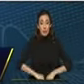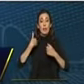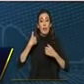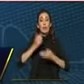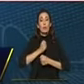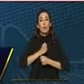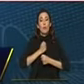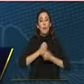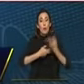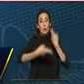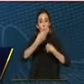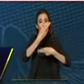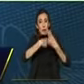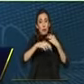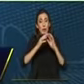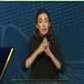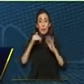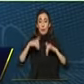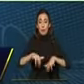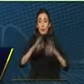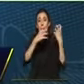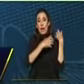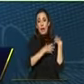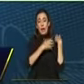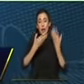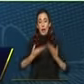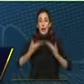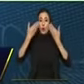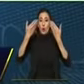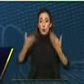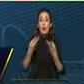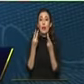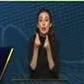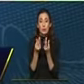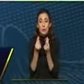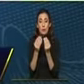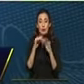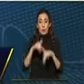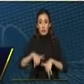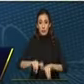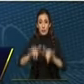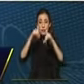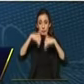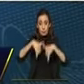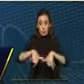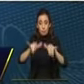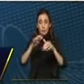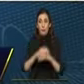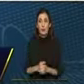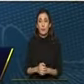tengan emprendimientos y enseguida les garantizamos la entrega del dinero para sacarlos adelante.